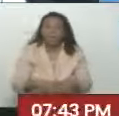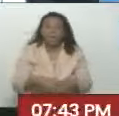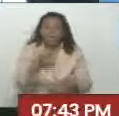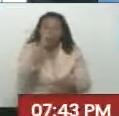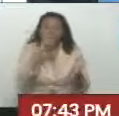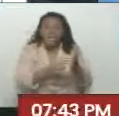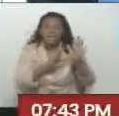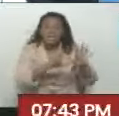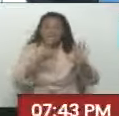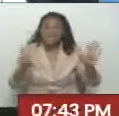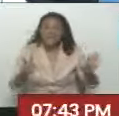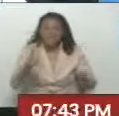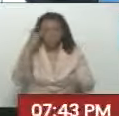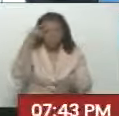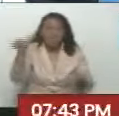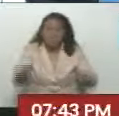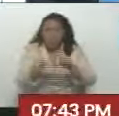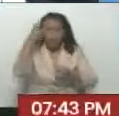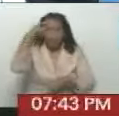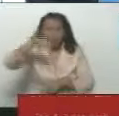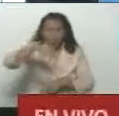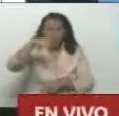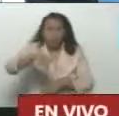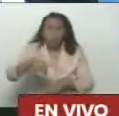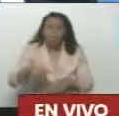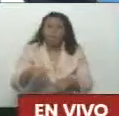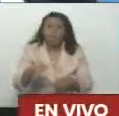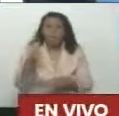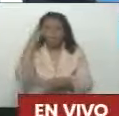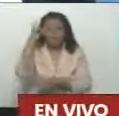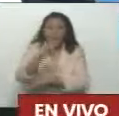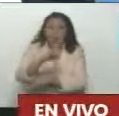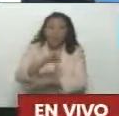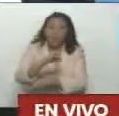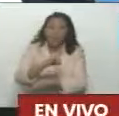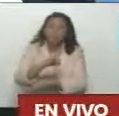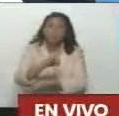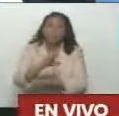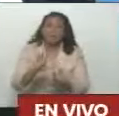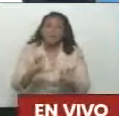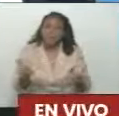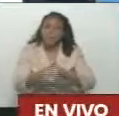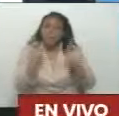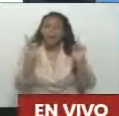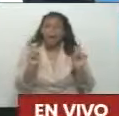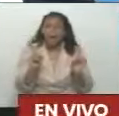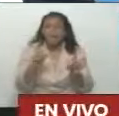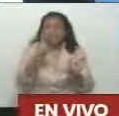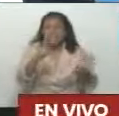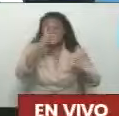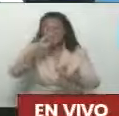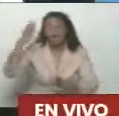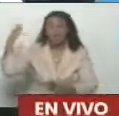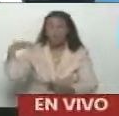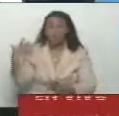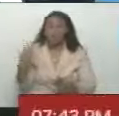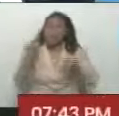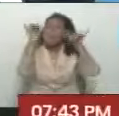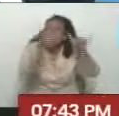2017, un día como hoy, ellos convocaron a ese odio. Ese es el odio que quieren traer otra vez a